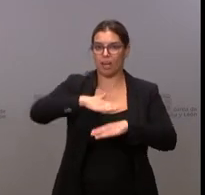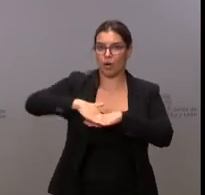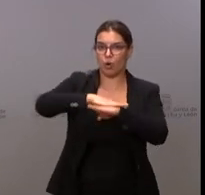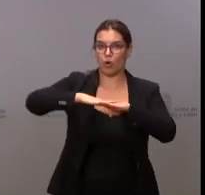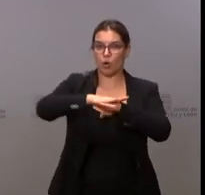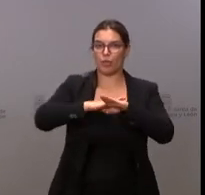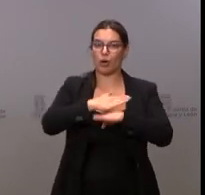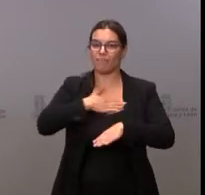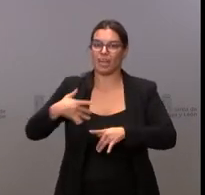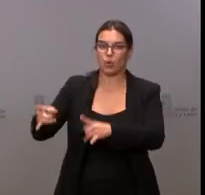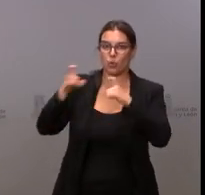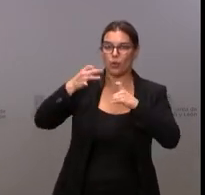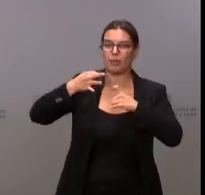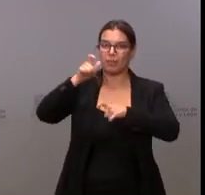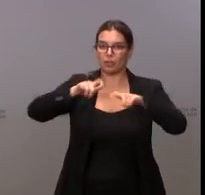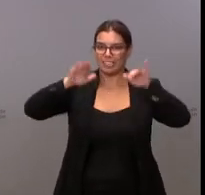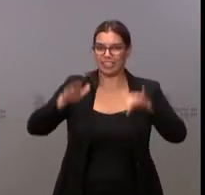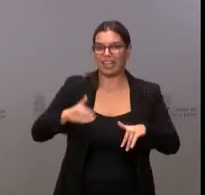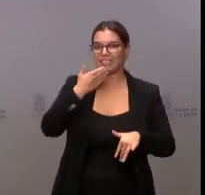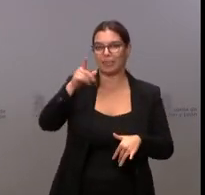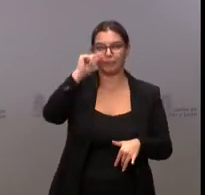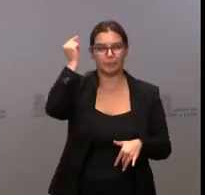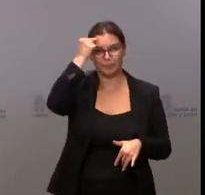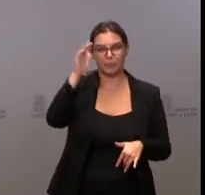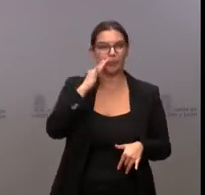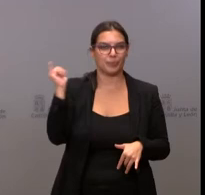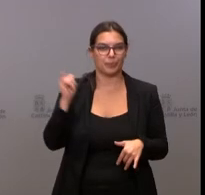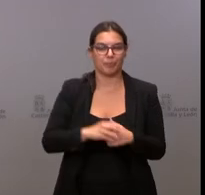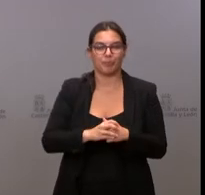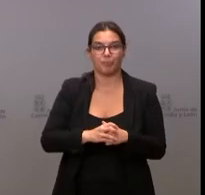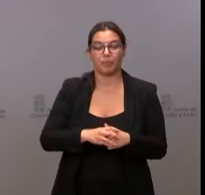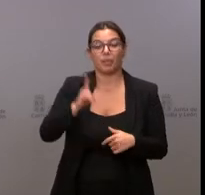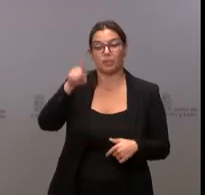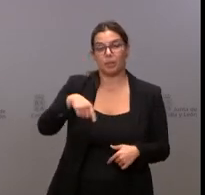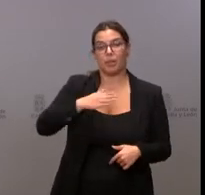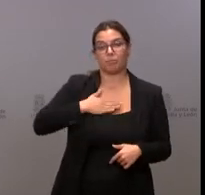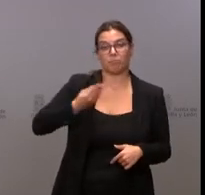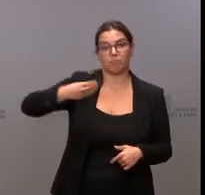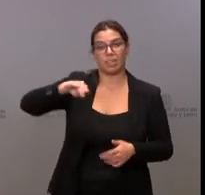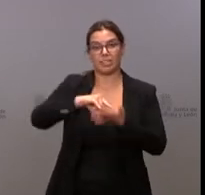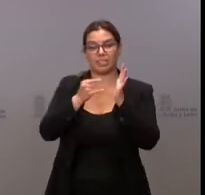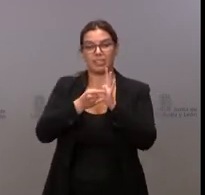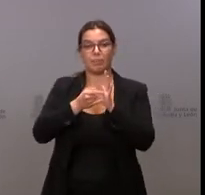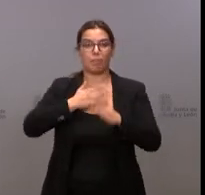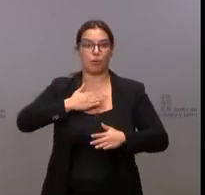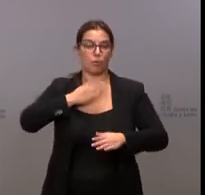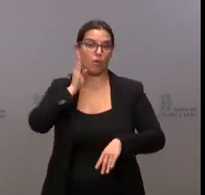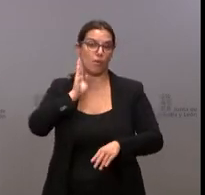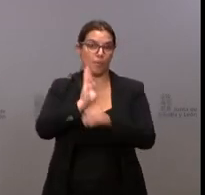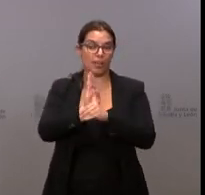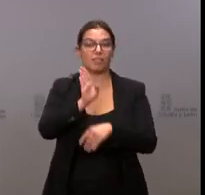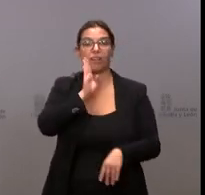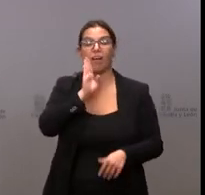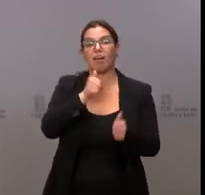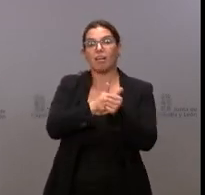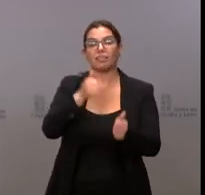el talento a ello cabe añadir un sistema propio de becas como recordaba la secretaria